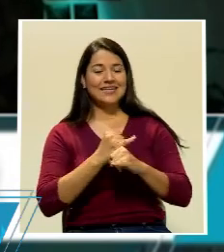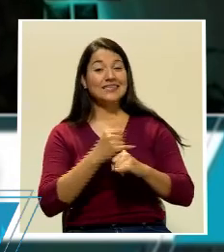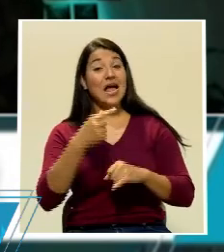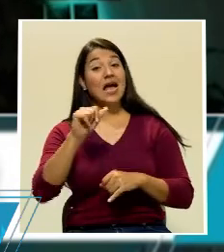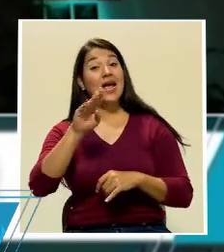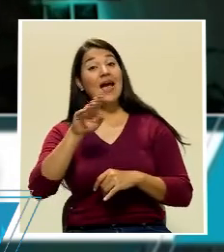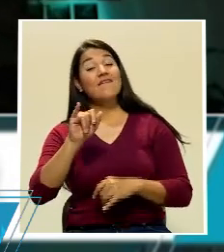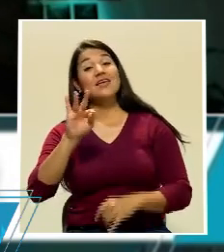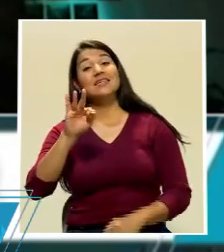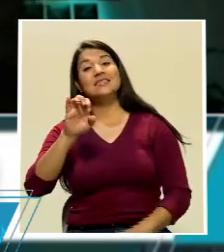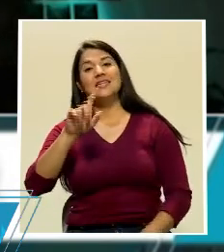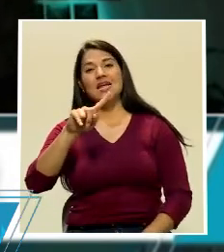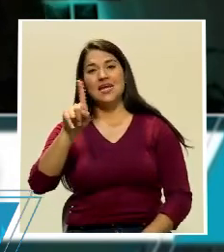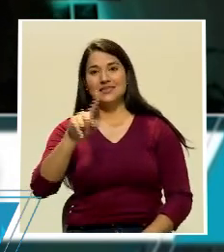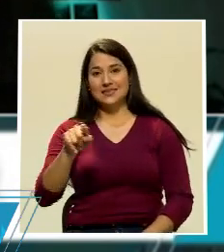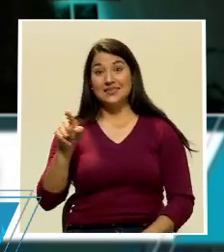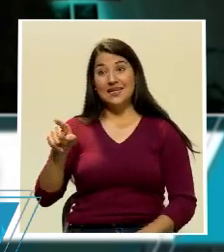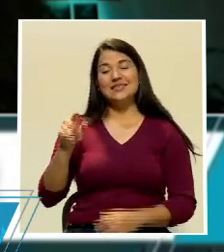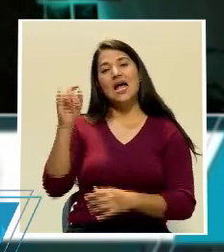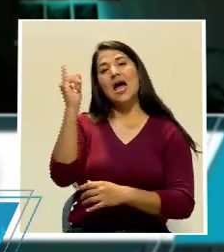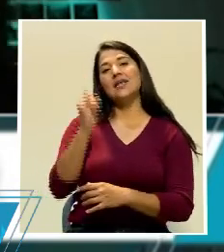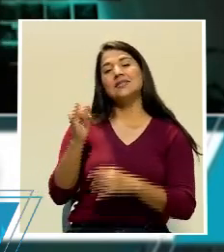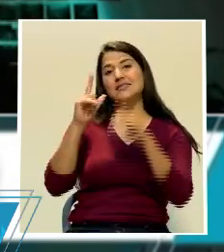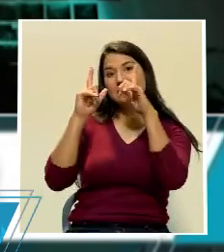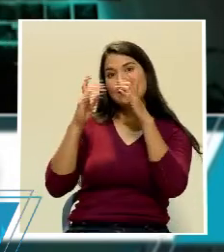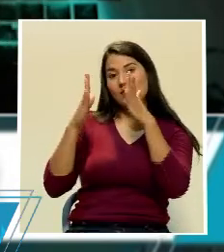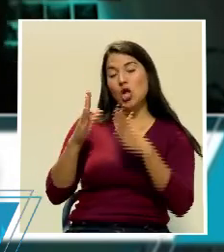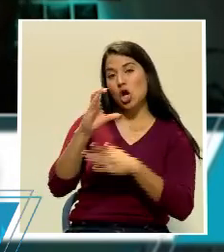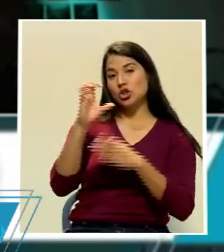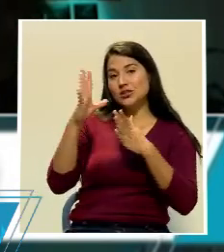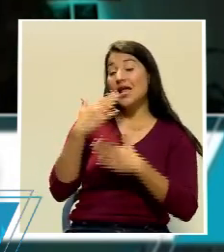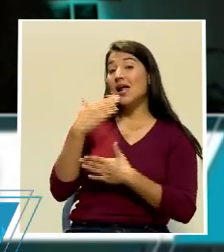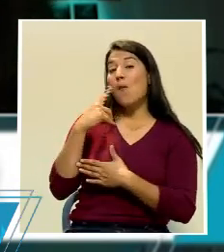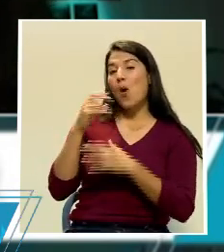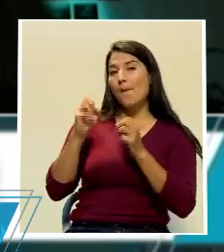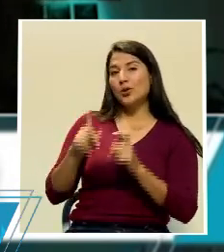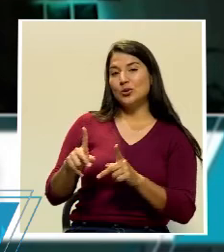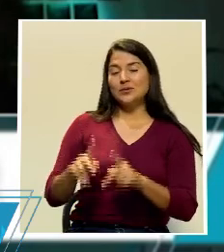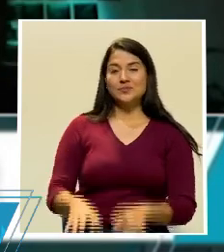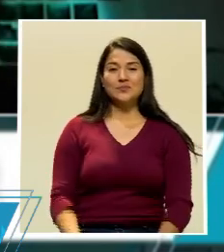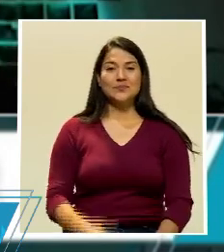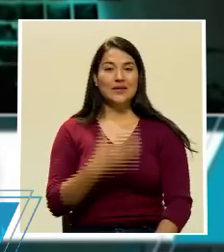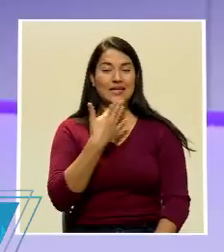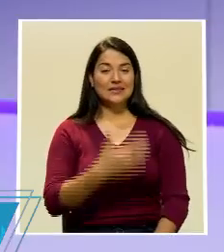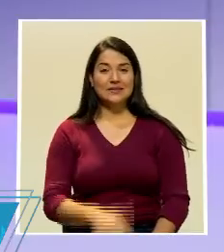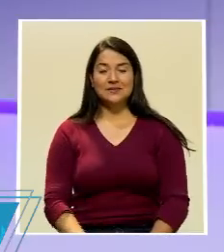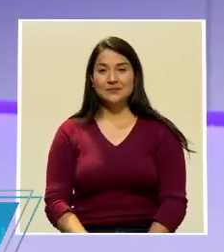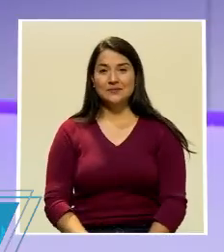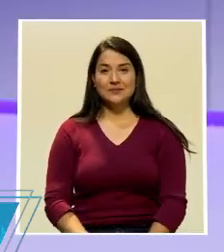Gaby Telles, artista visual costarricense. Gracias por el espacio. Gracias.